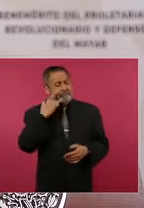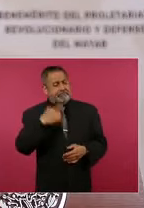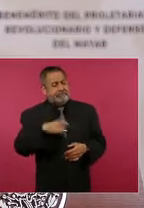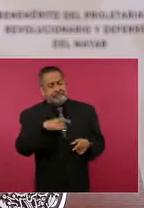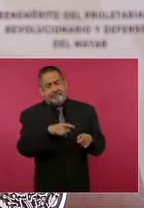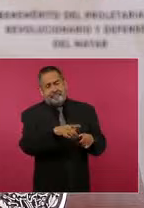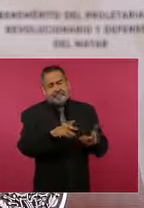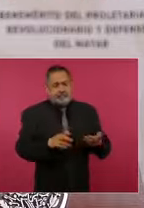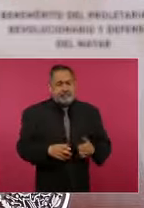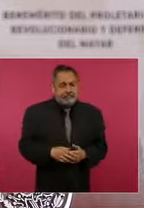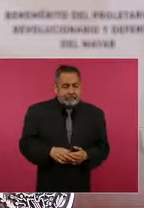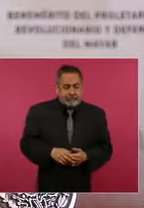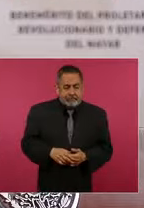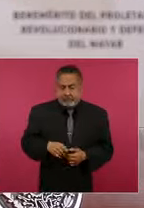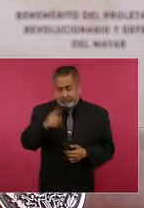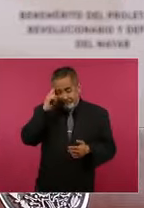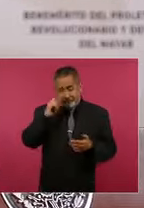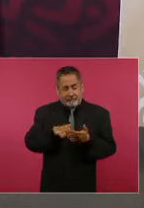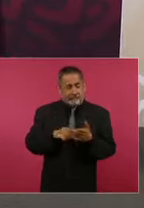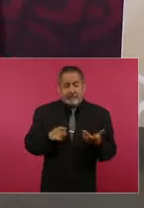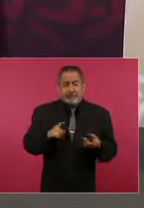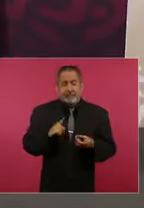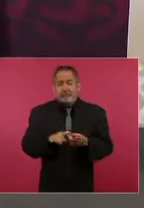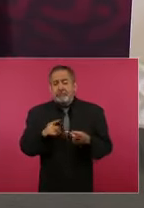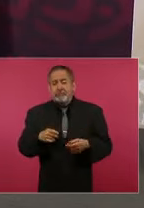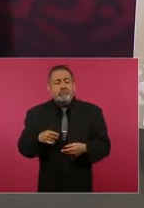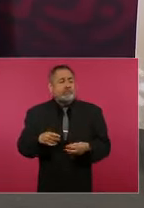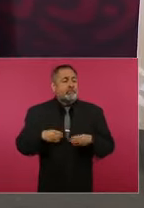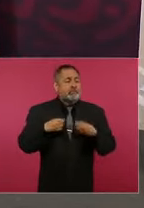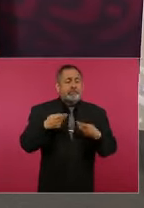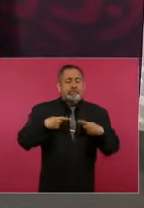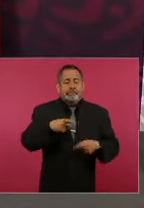Ni modo que van a encontrar un junior